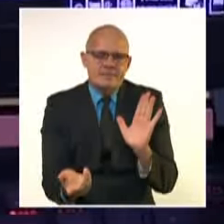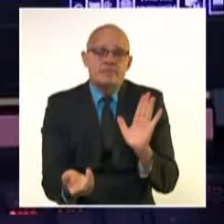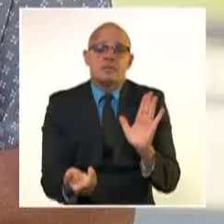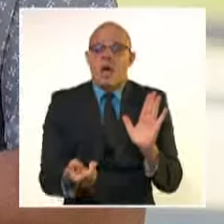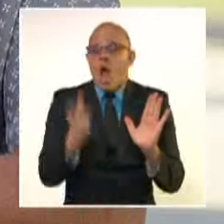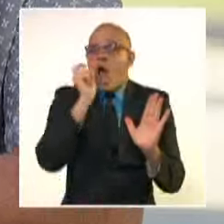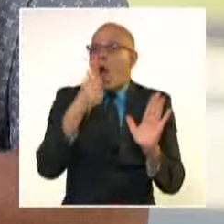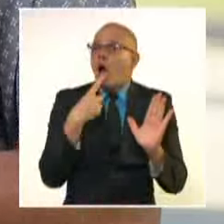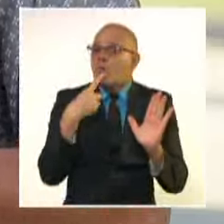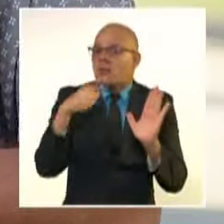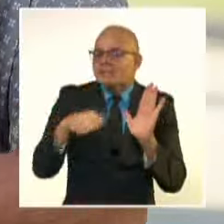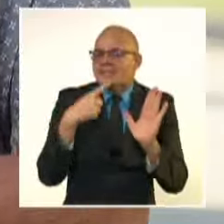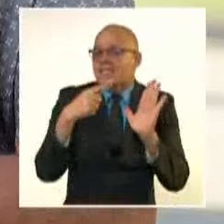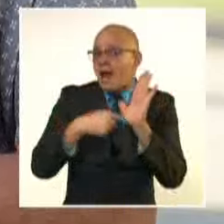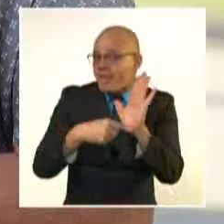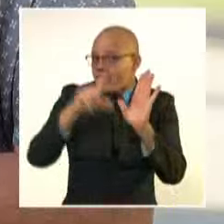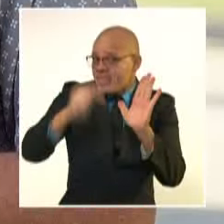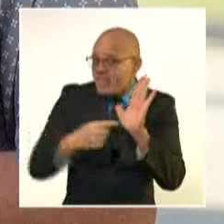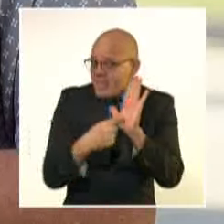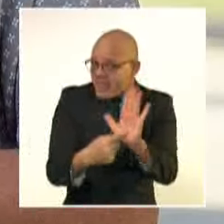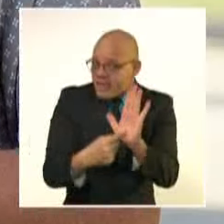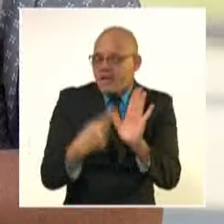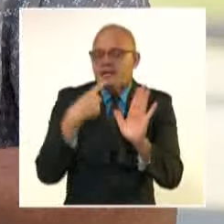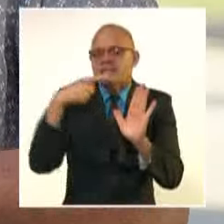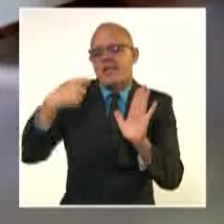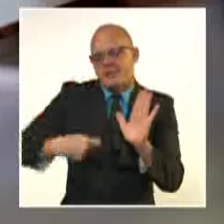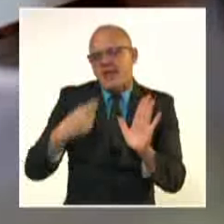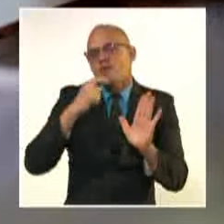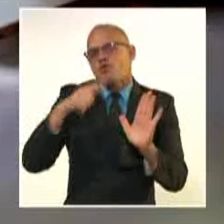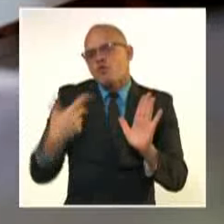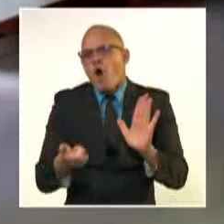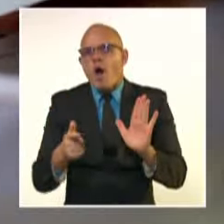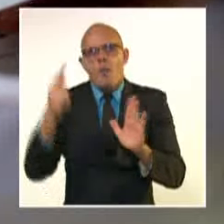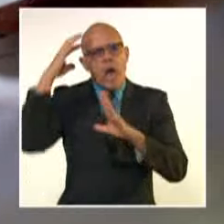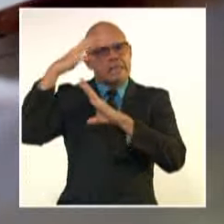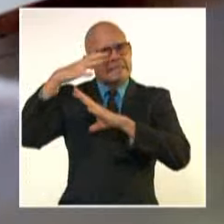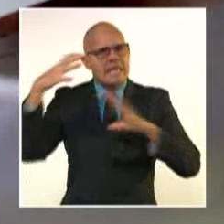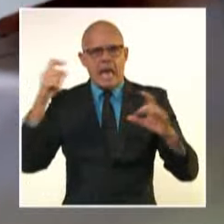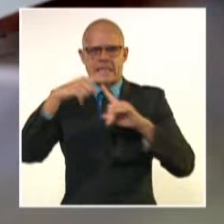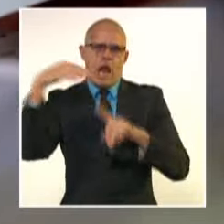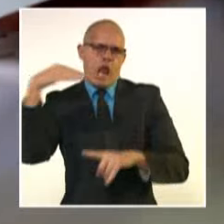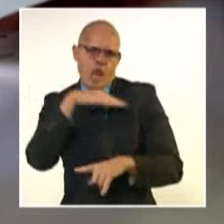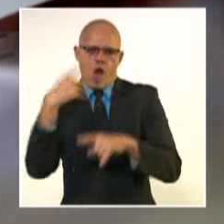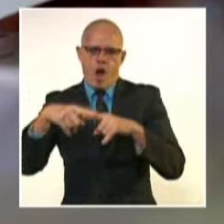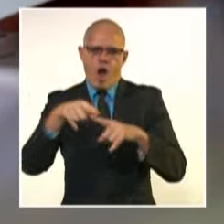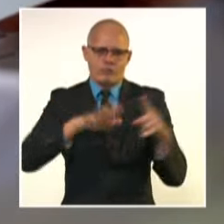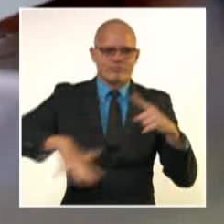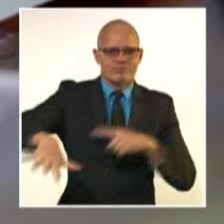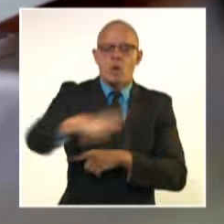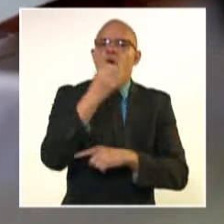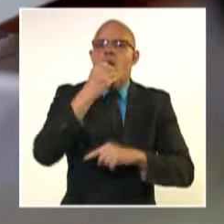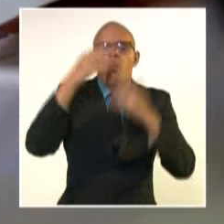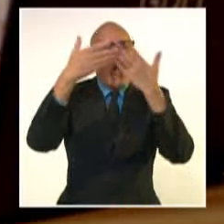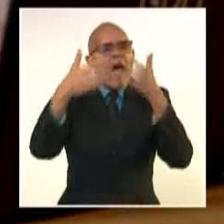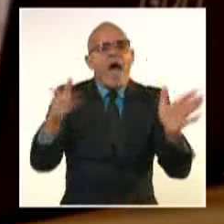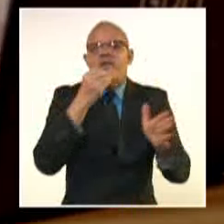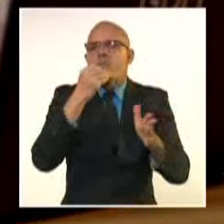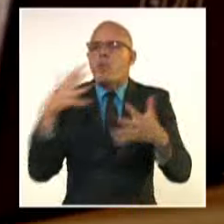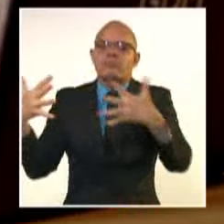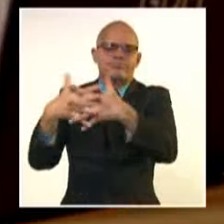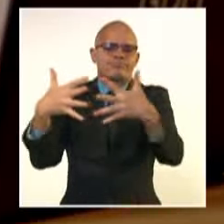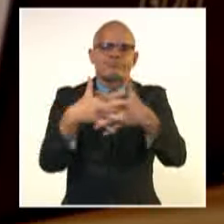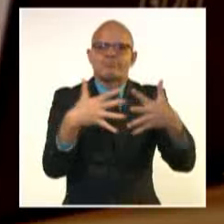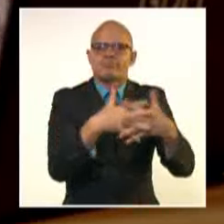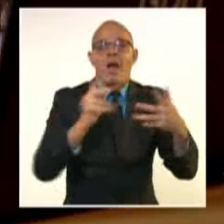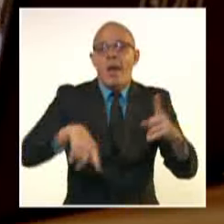la participación en el sistema de ciencia, tecnología e innovación, abriéndolo a todas las ramas del conocimiento, con especial